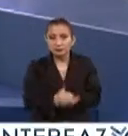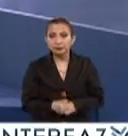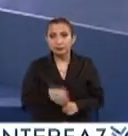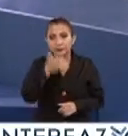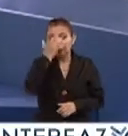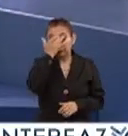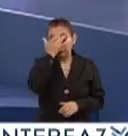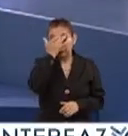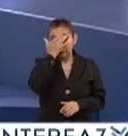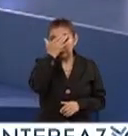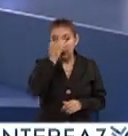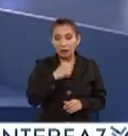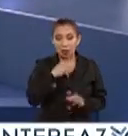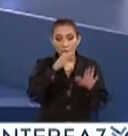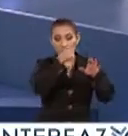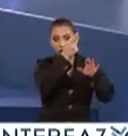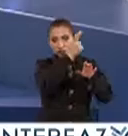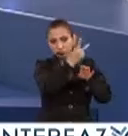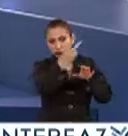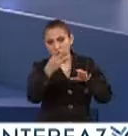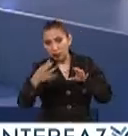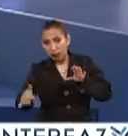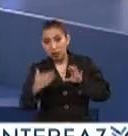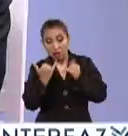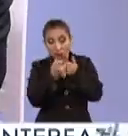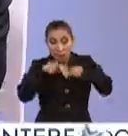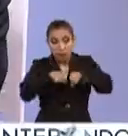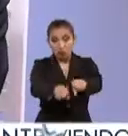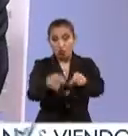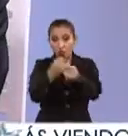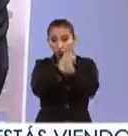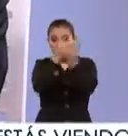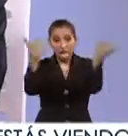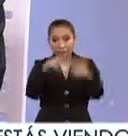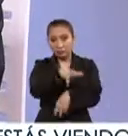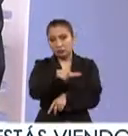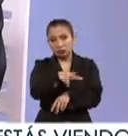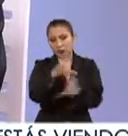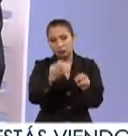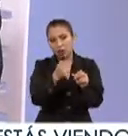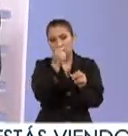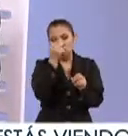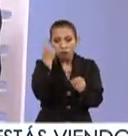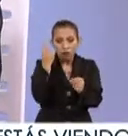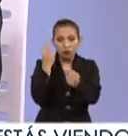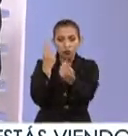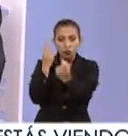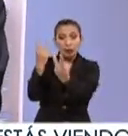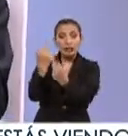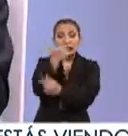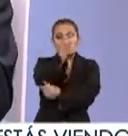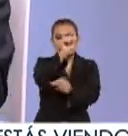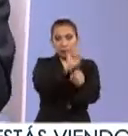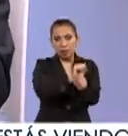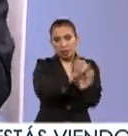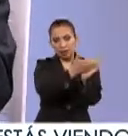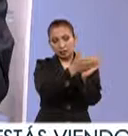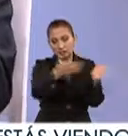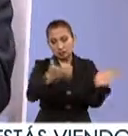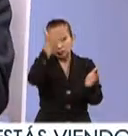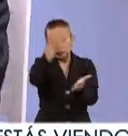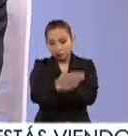Sí, aparecen de manera escalonada, por supuesto, no todos arrancan el mismo, etcétera. Y la mayoría son de 6 semanas también para